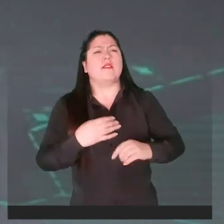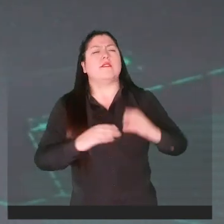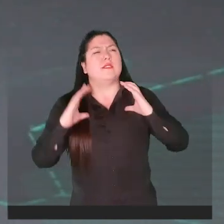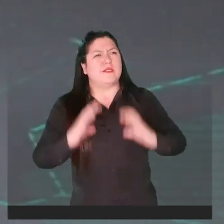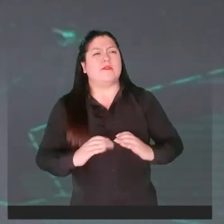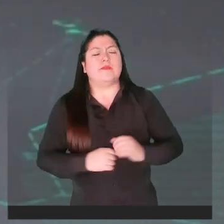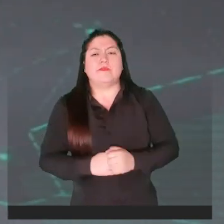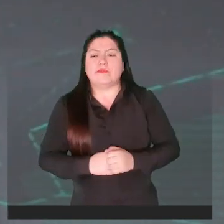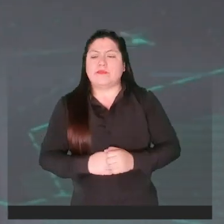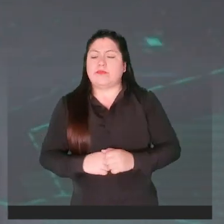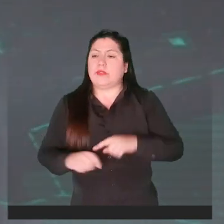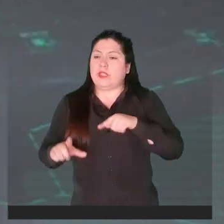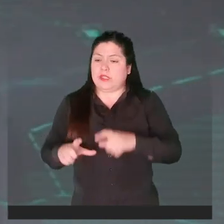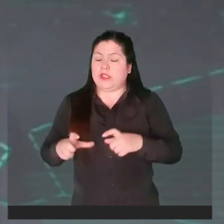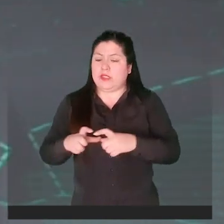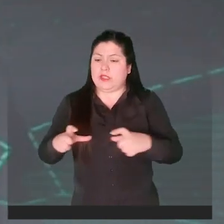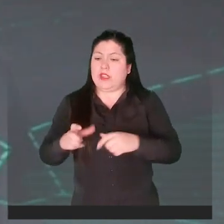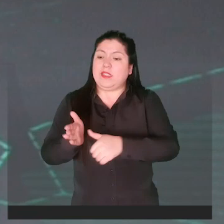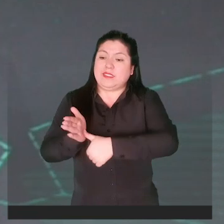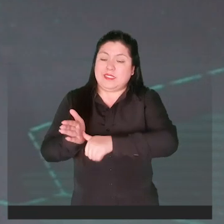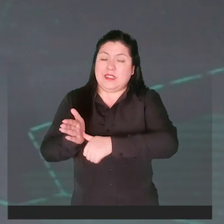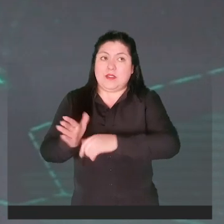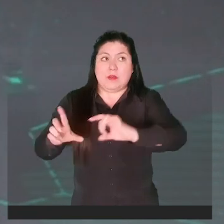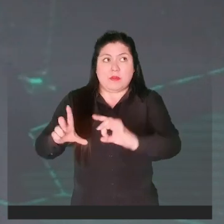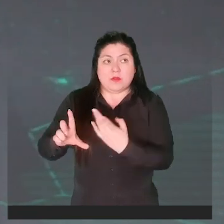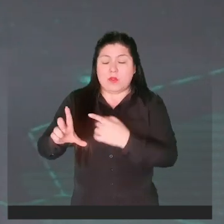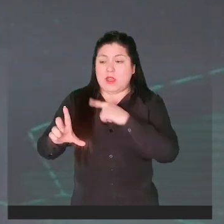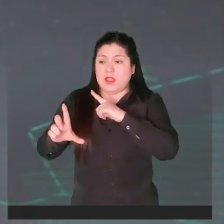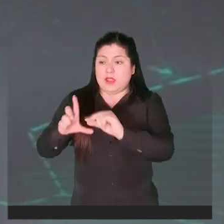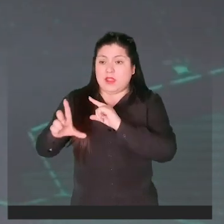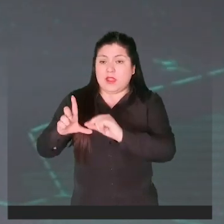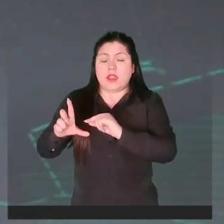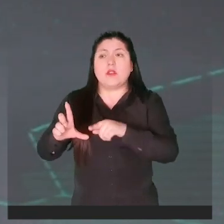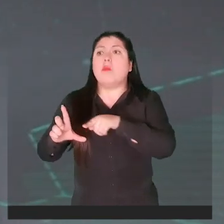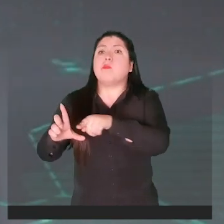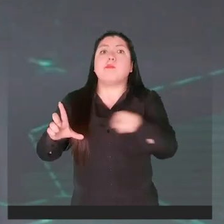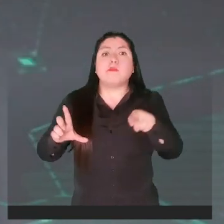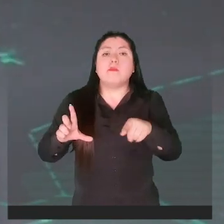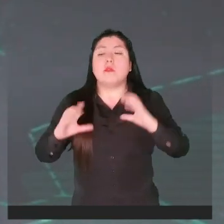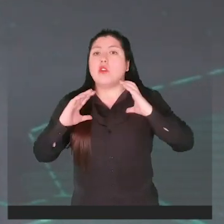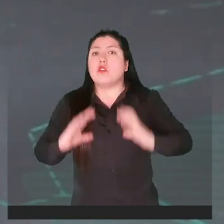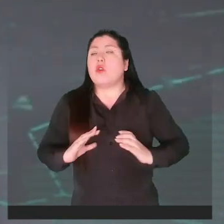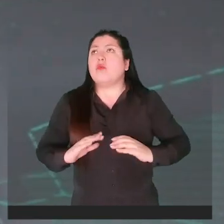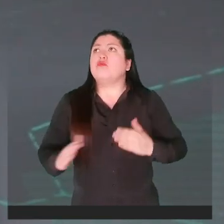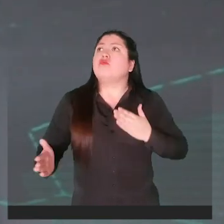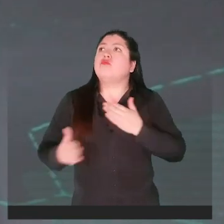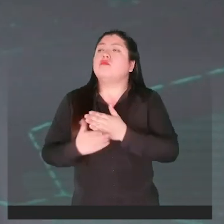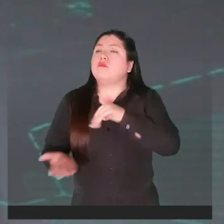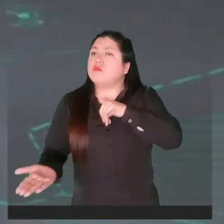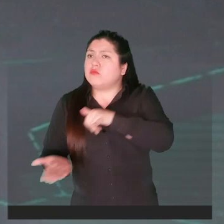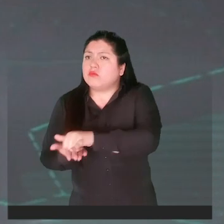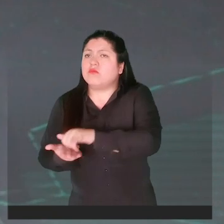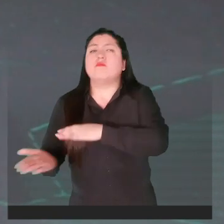tener la tarjeta digitalizada, la cédula digitalizada, y que el ciudadano la pueda llevar